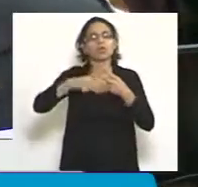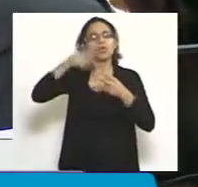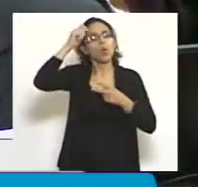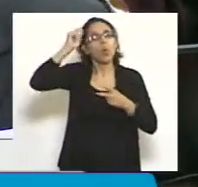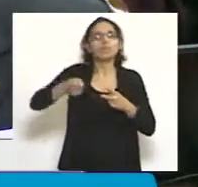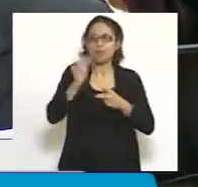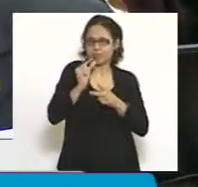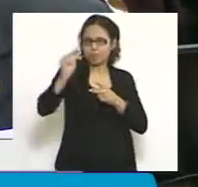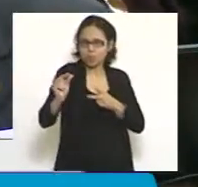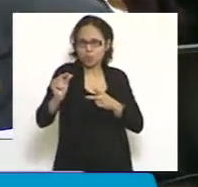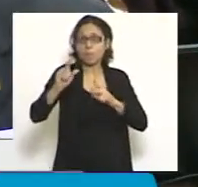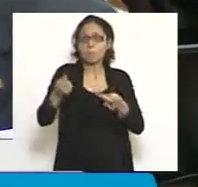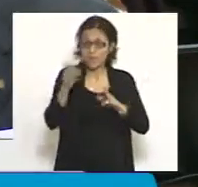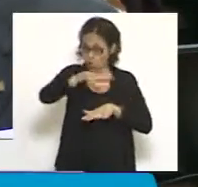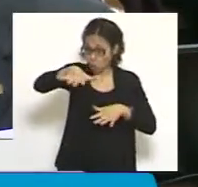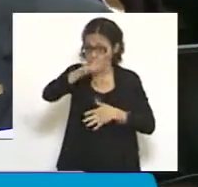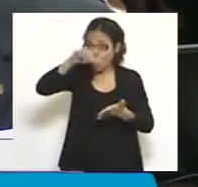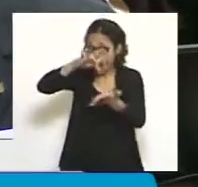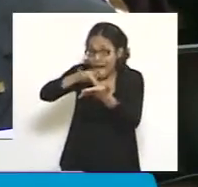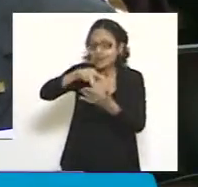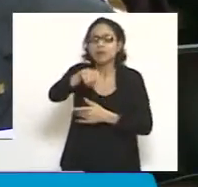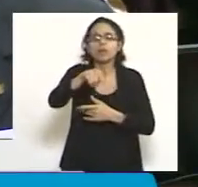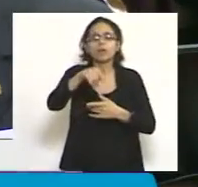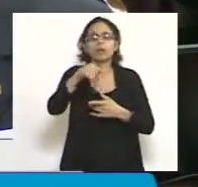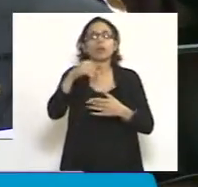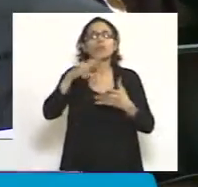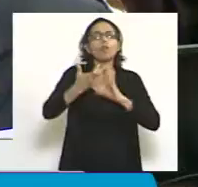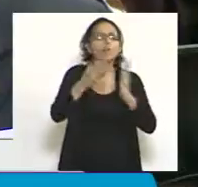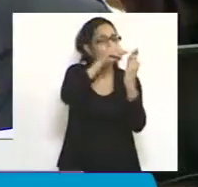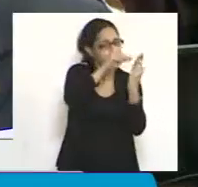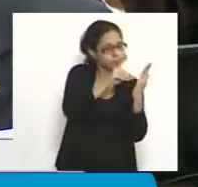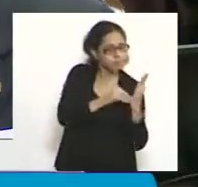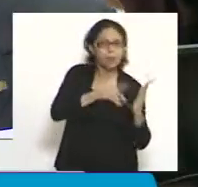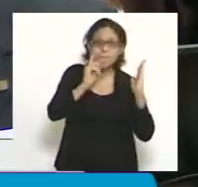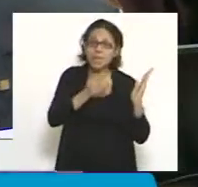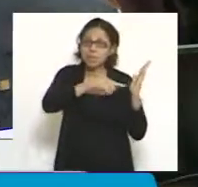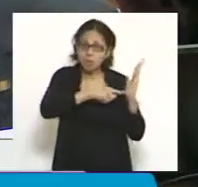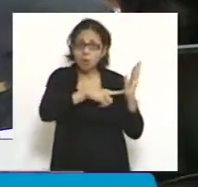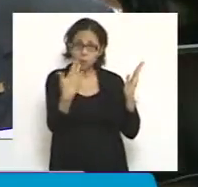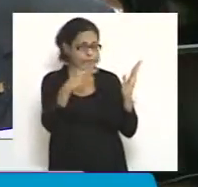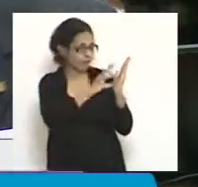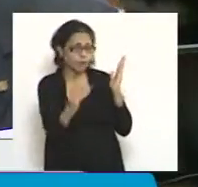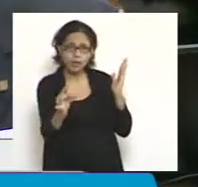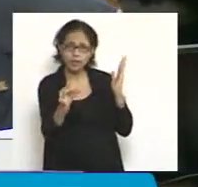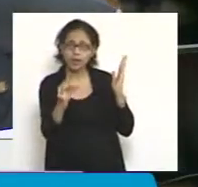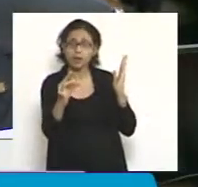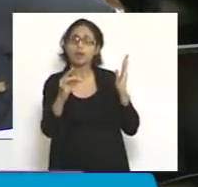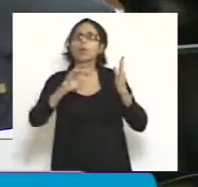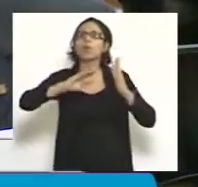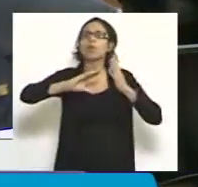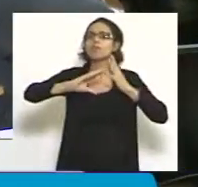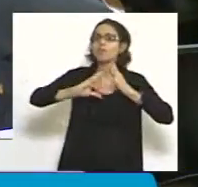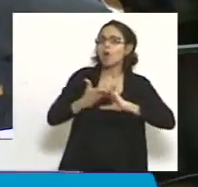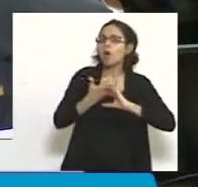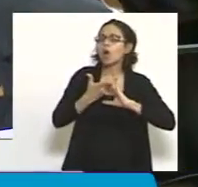competencia, de la misma jurisdicción o con la lista de conjueces. Ahí en esa facultad discrecional